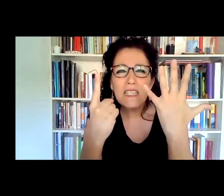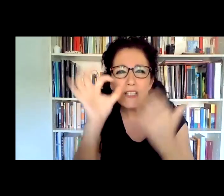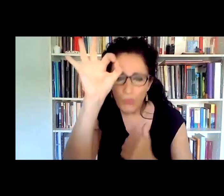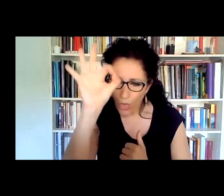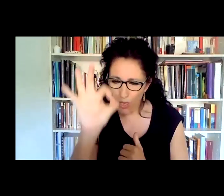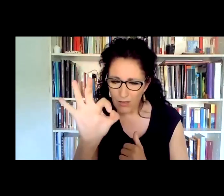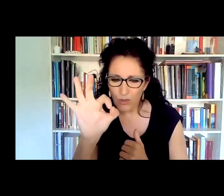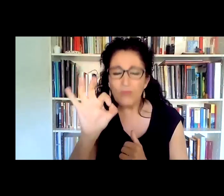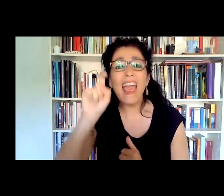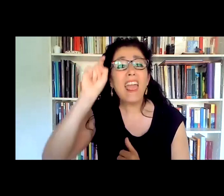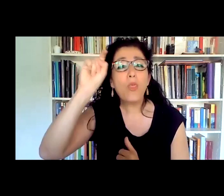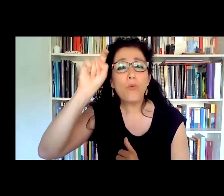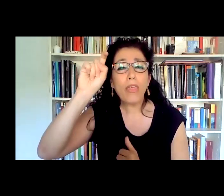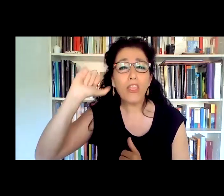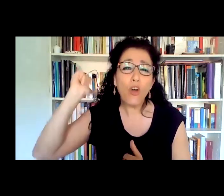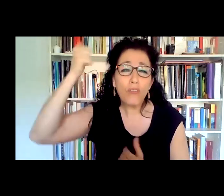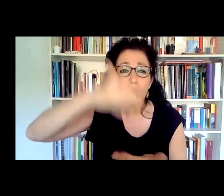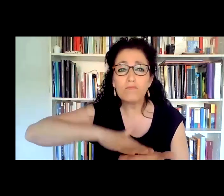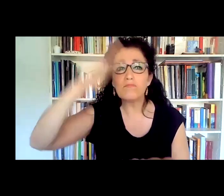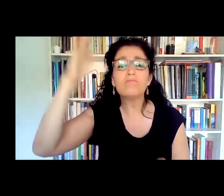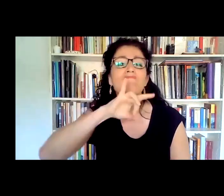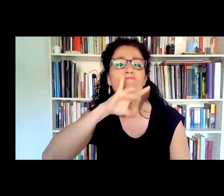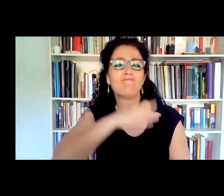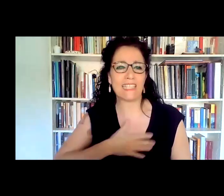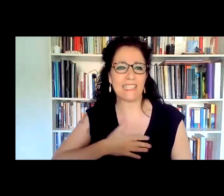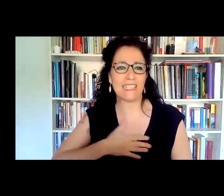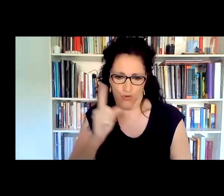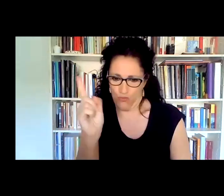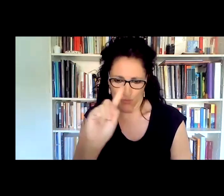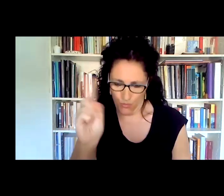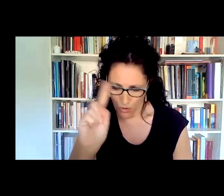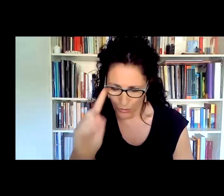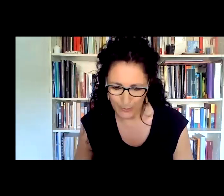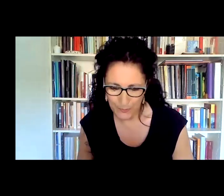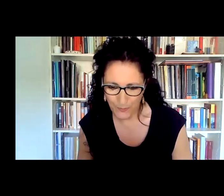El 63,6% de personas sordas y sordociegas